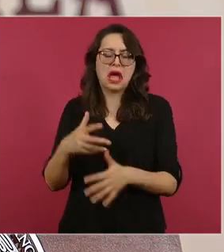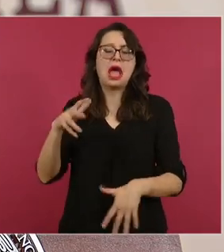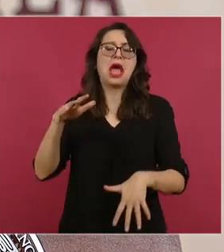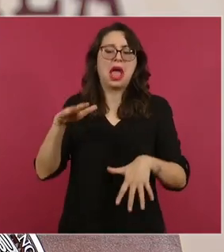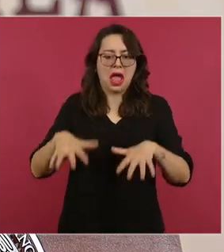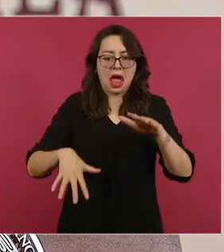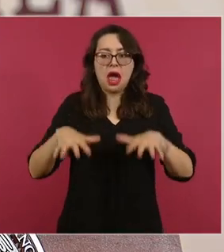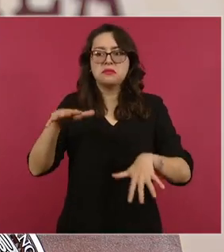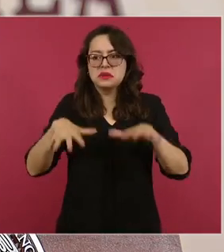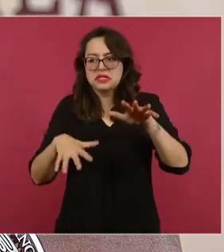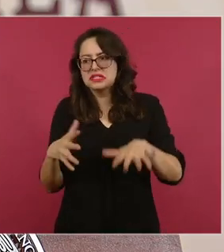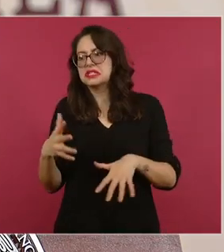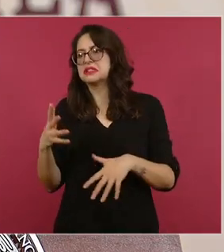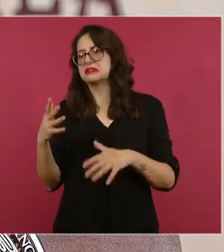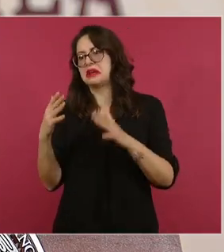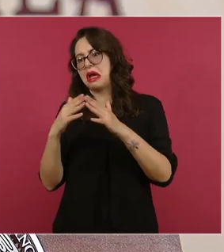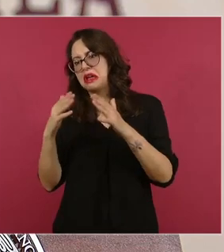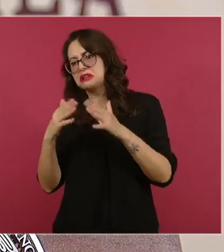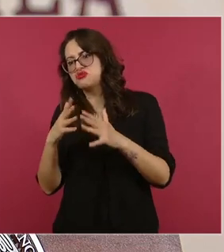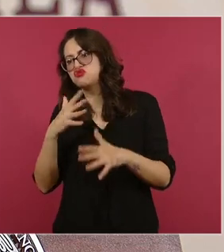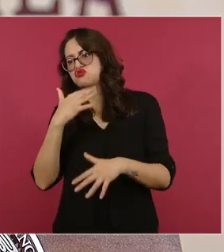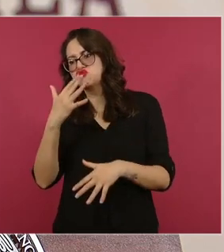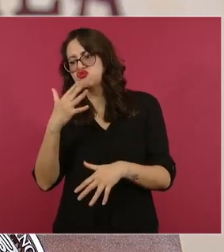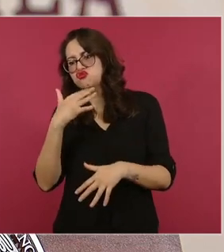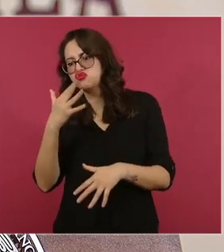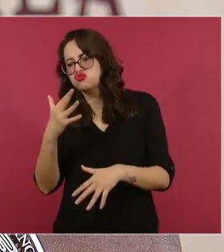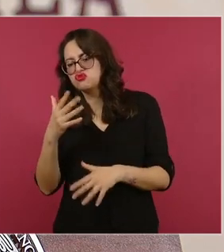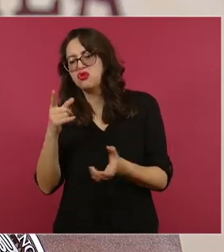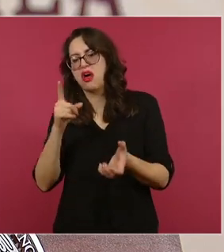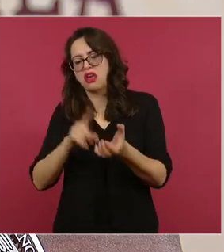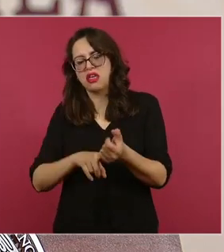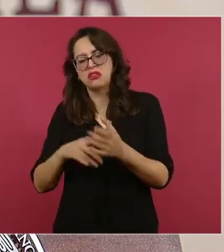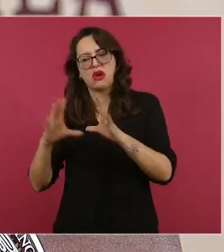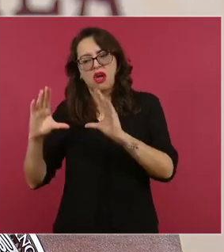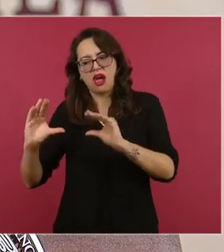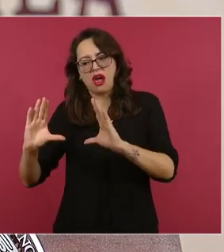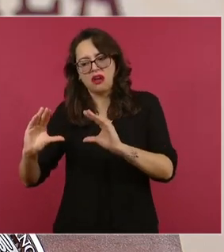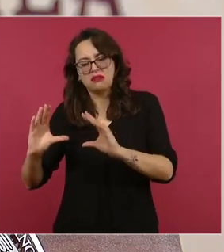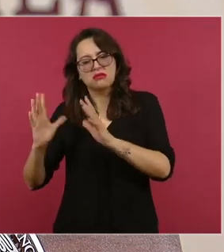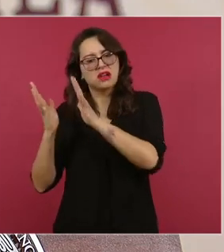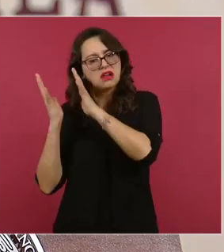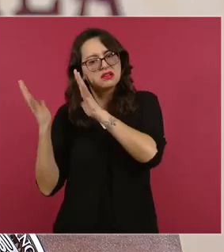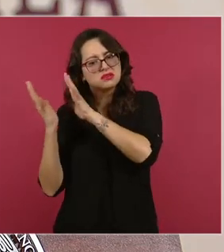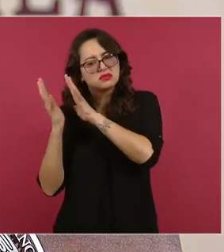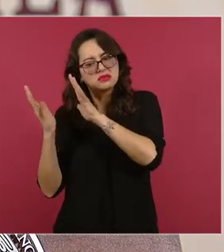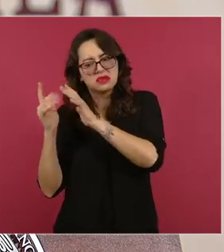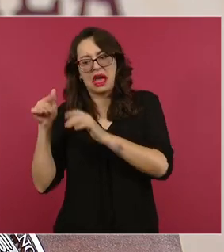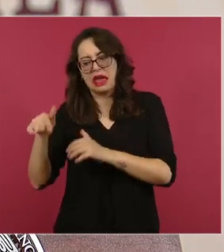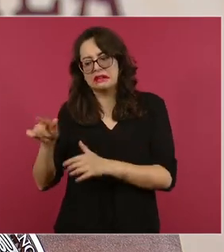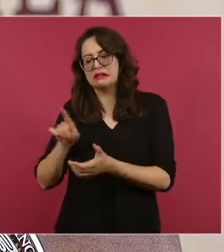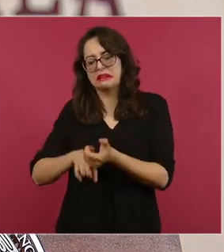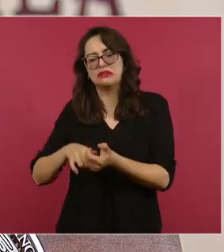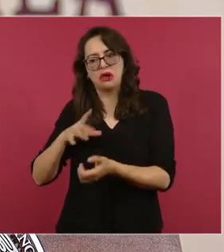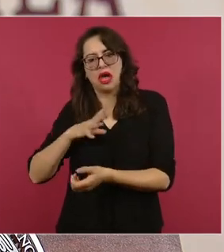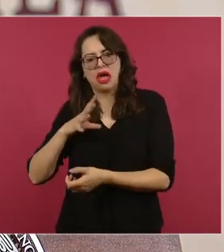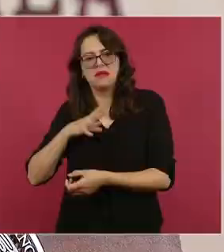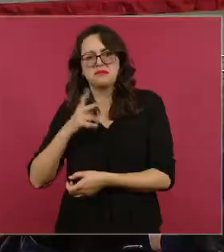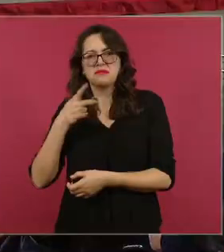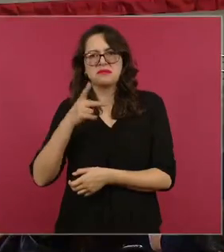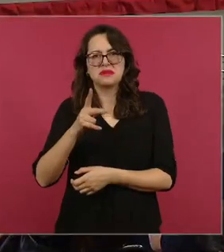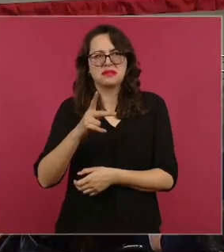no se limpian habitaciones ni colchones principalmente. No en universidades ni en el territorio